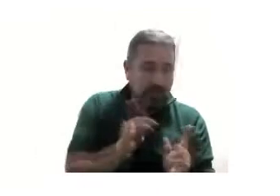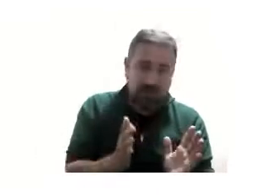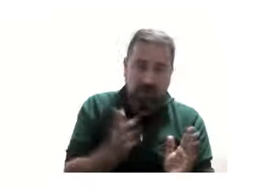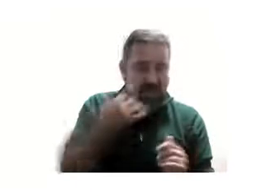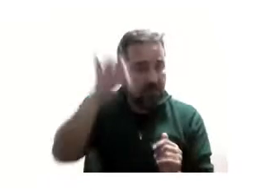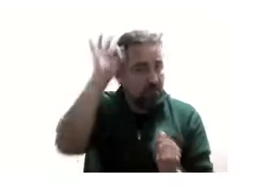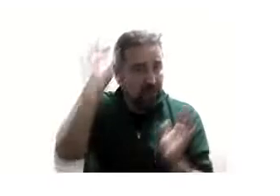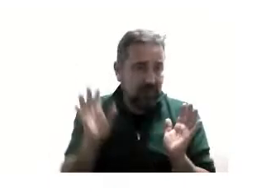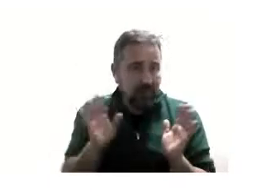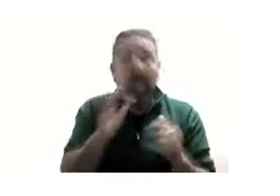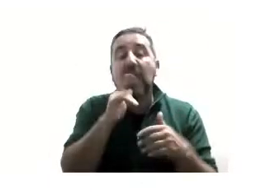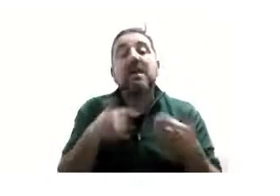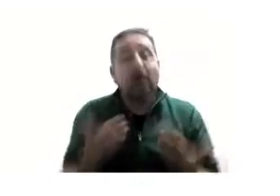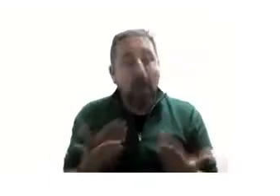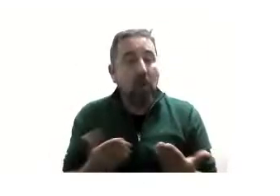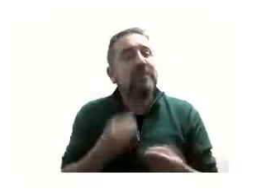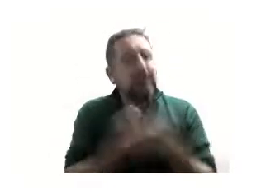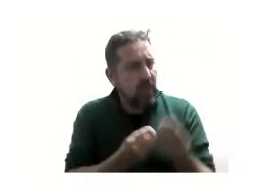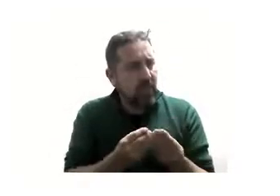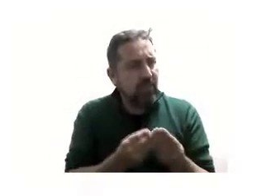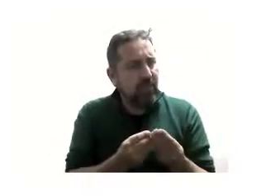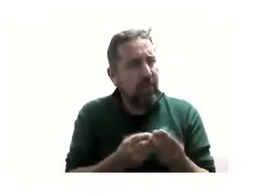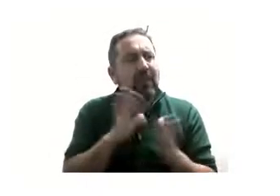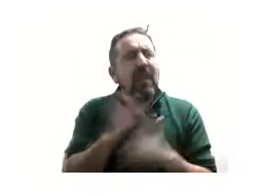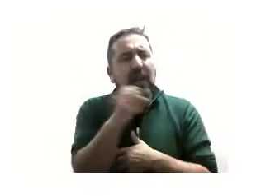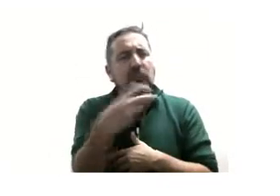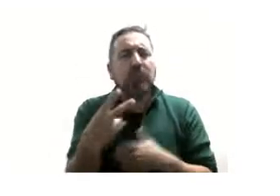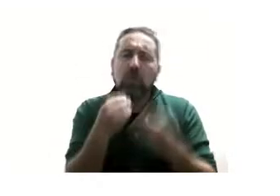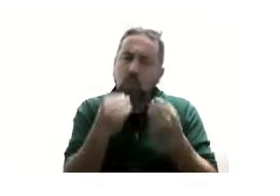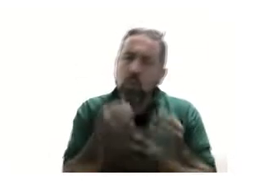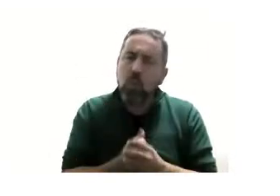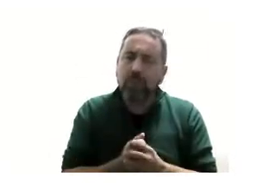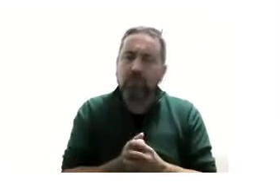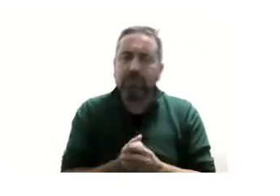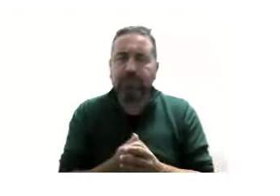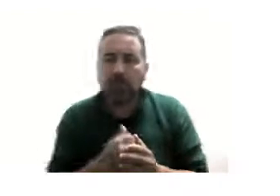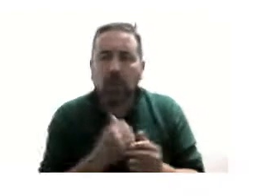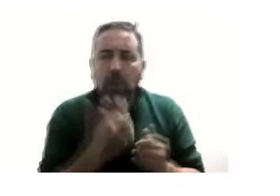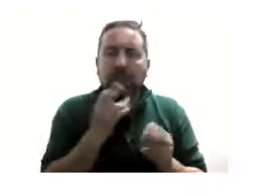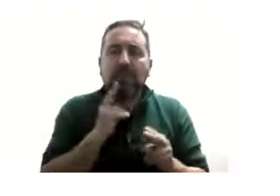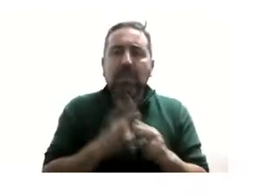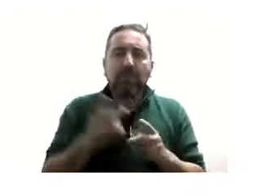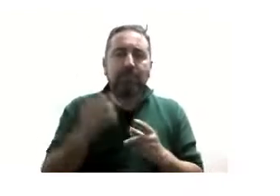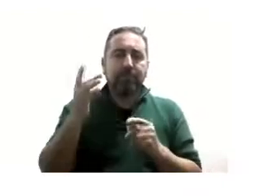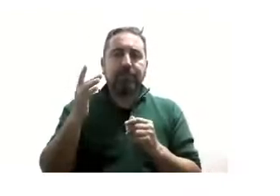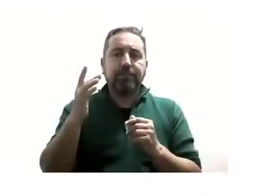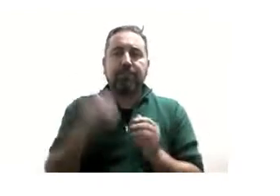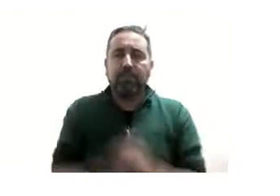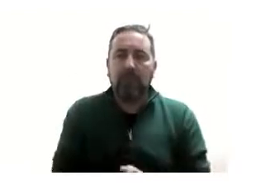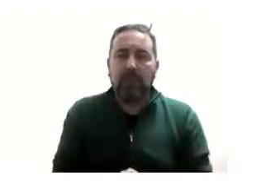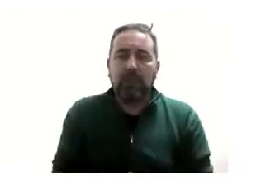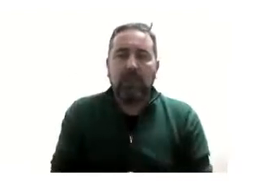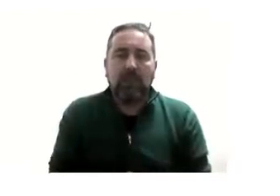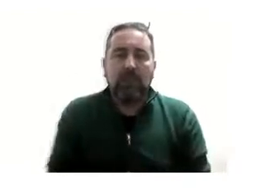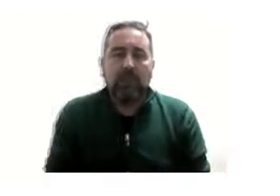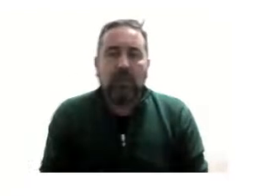implante coclear y ahora mismo no solo se hace, sino que además con buenos resultados. Son, por ejemplo, casos de meningitis en los que sabemos que tenemos